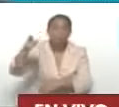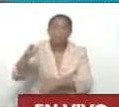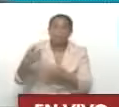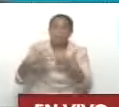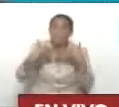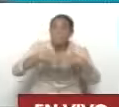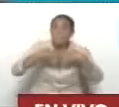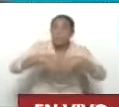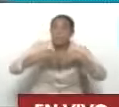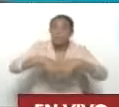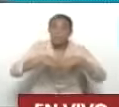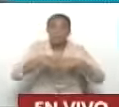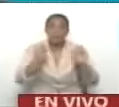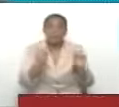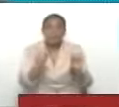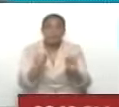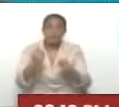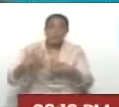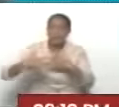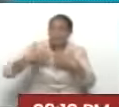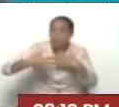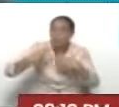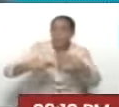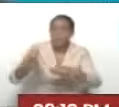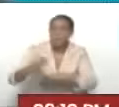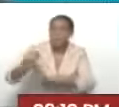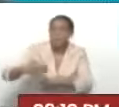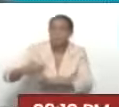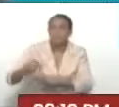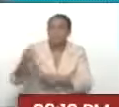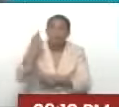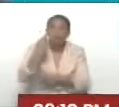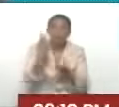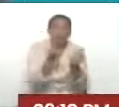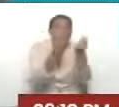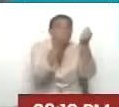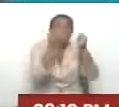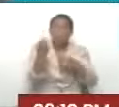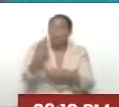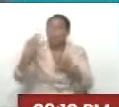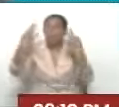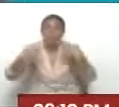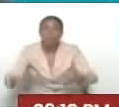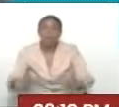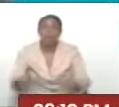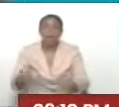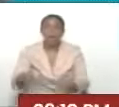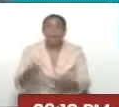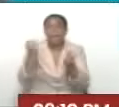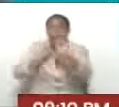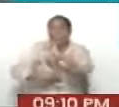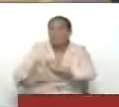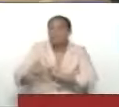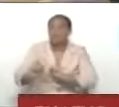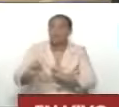un poco más a los fabricantes, a buscar alternativas naturales para, bueno, para evitar